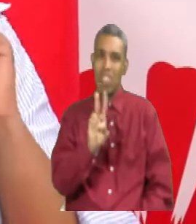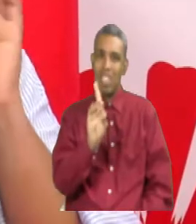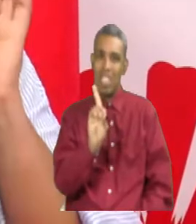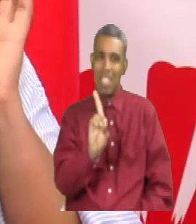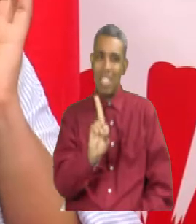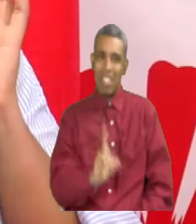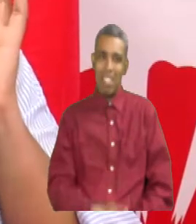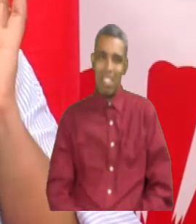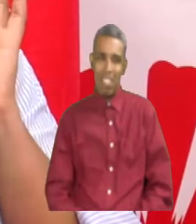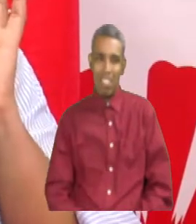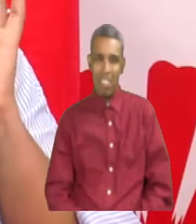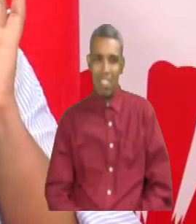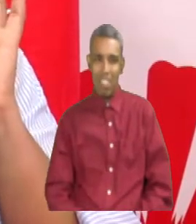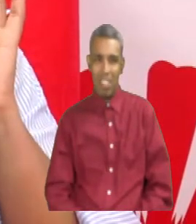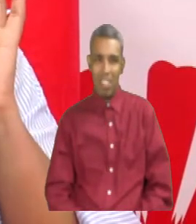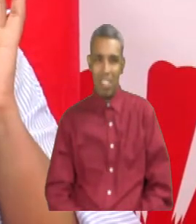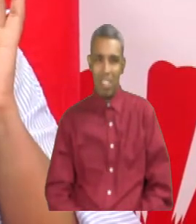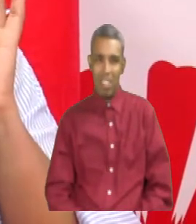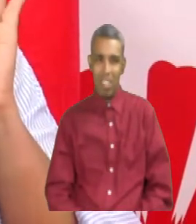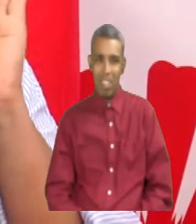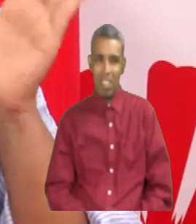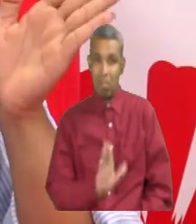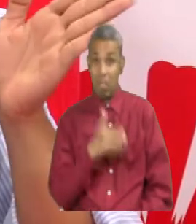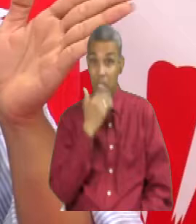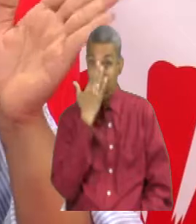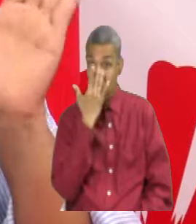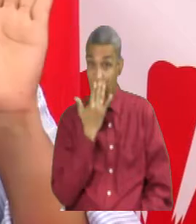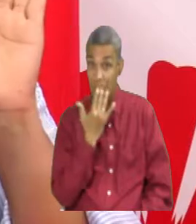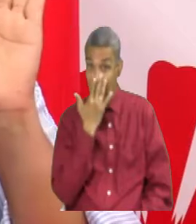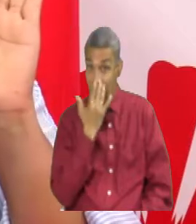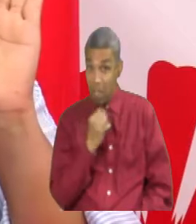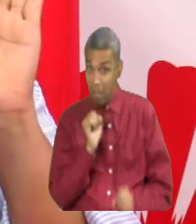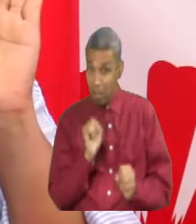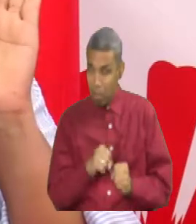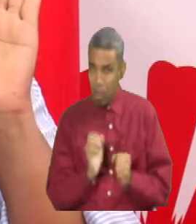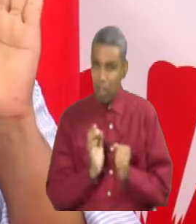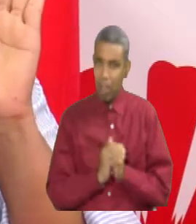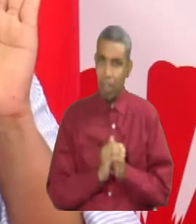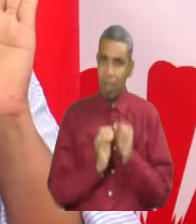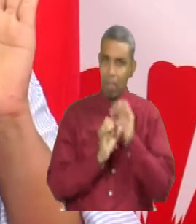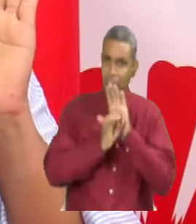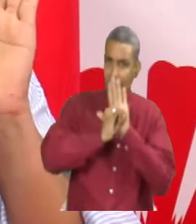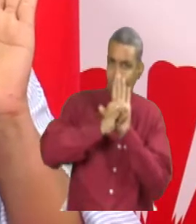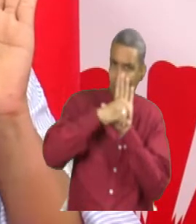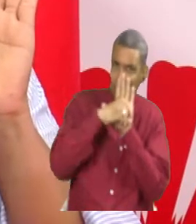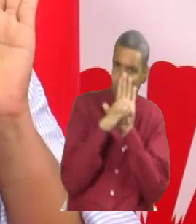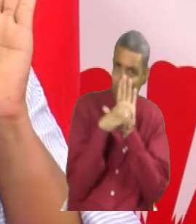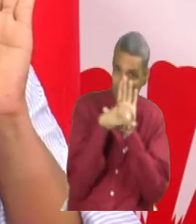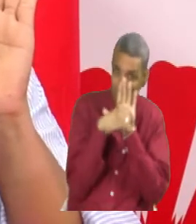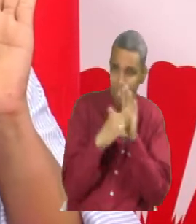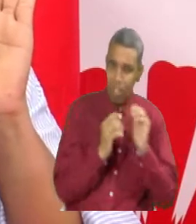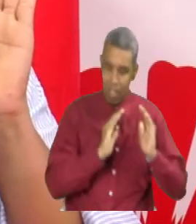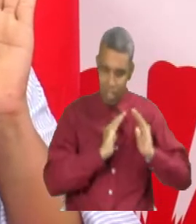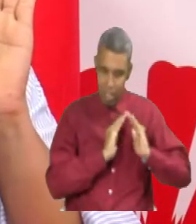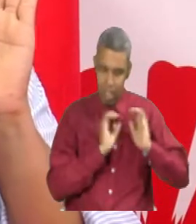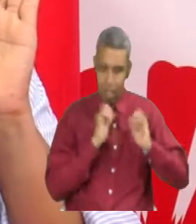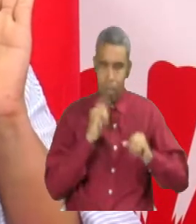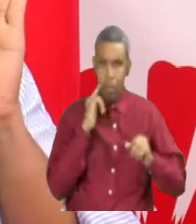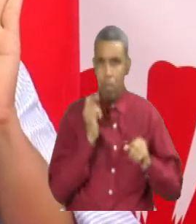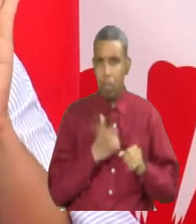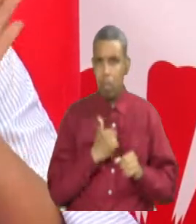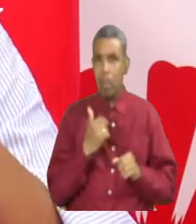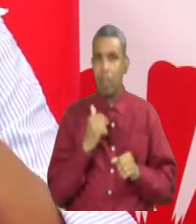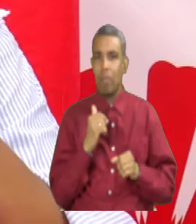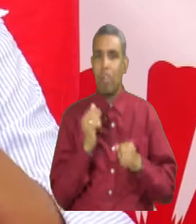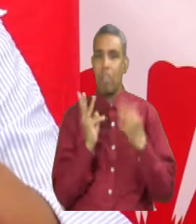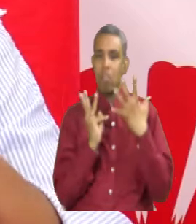televidentes, así que muy pendientes en nuestras redes sociales, en Facebook, en Instagram, En Casa, les va a regalar 8 CDs